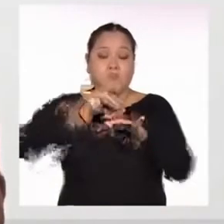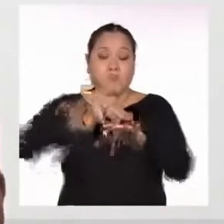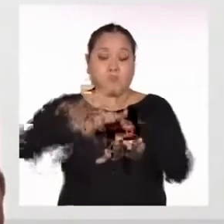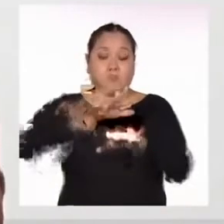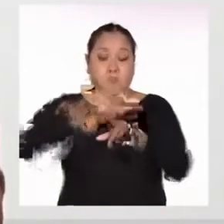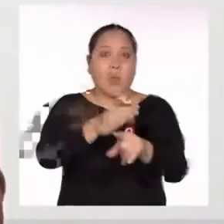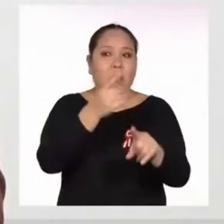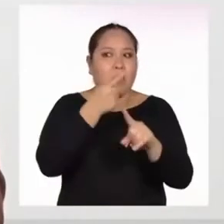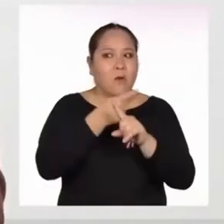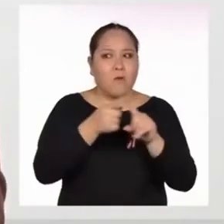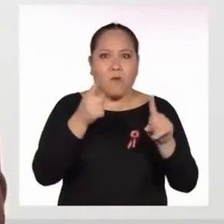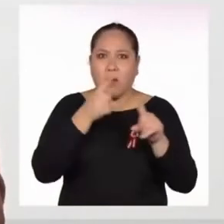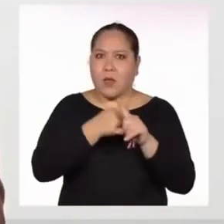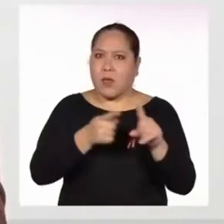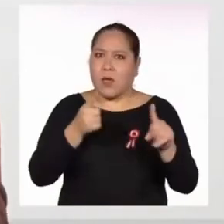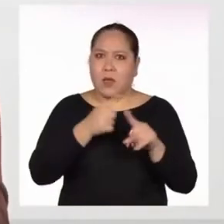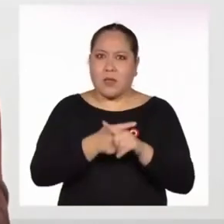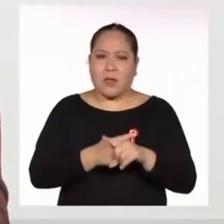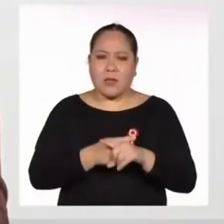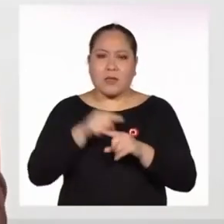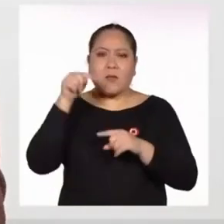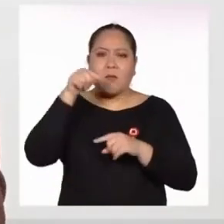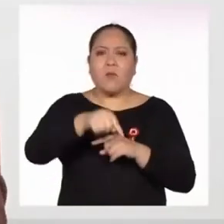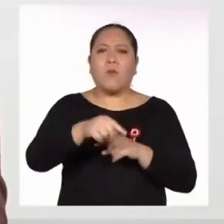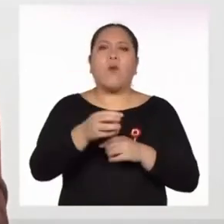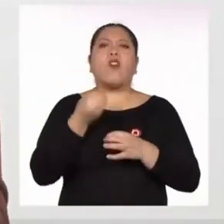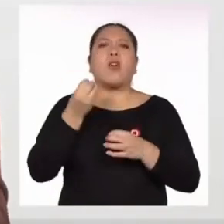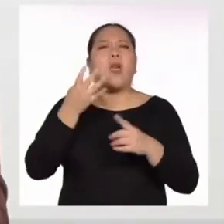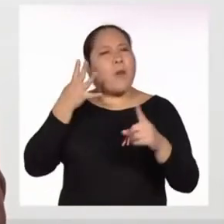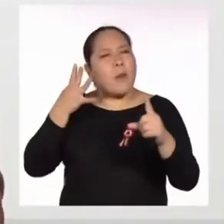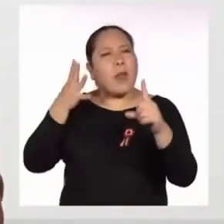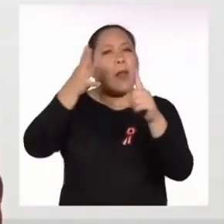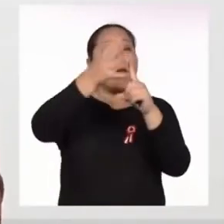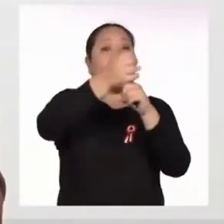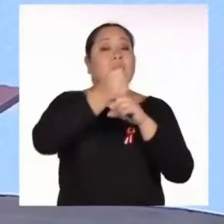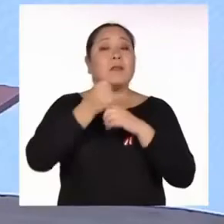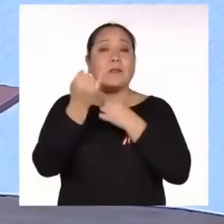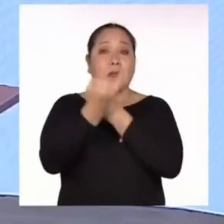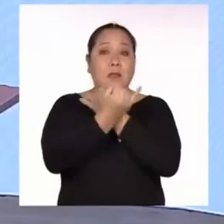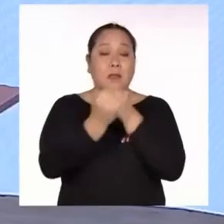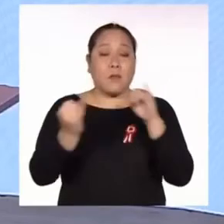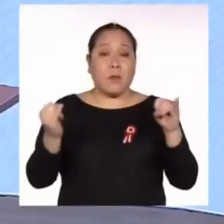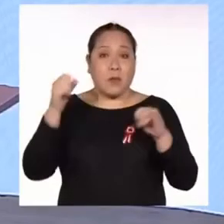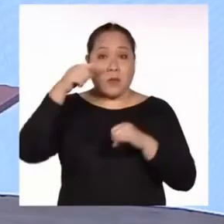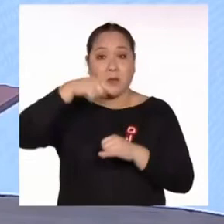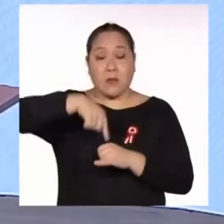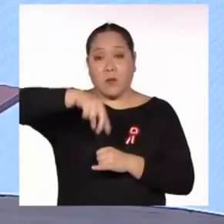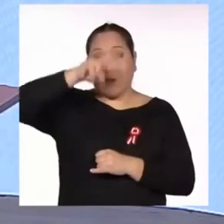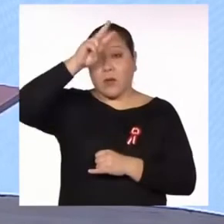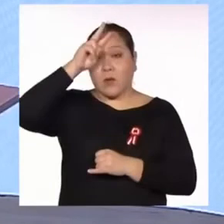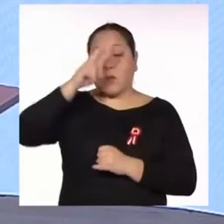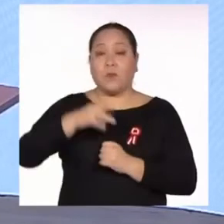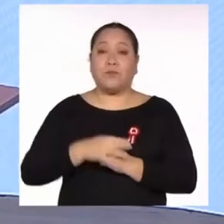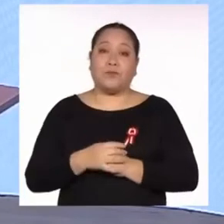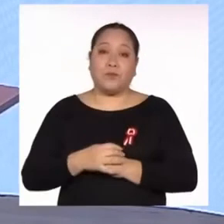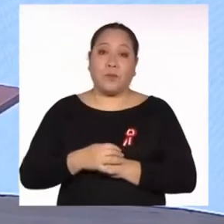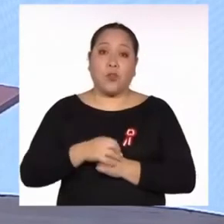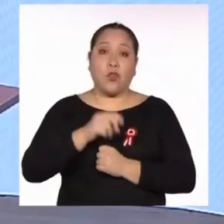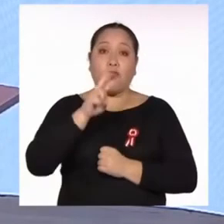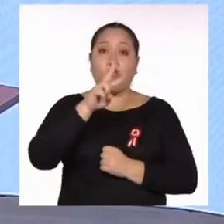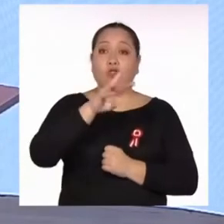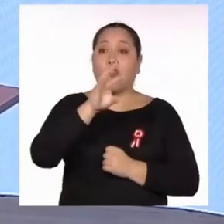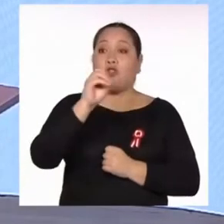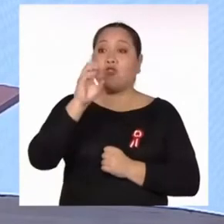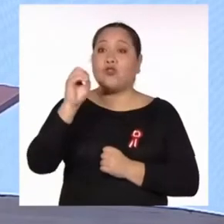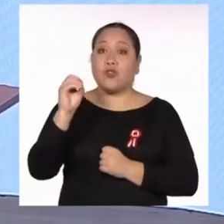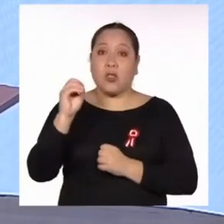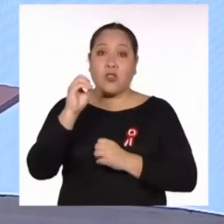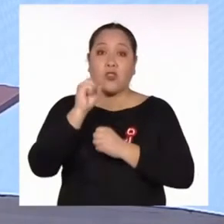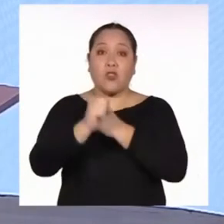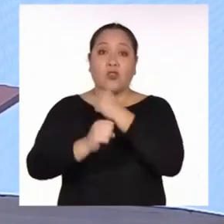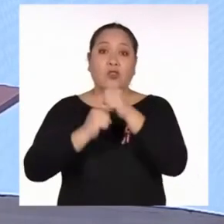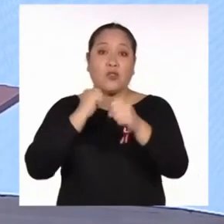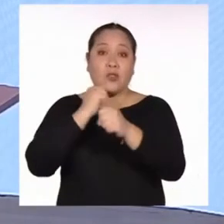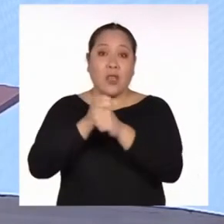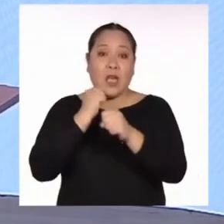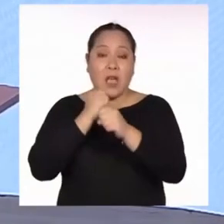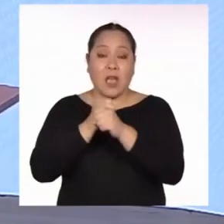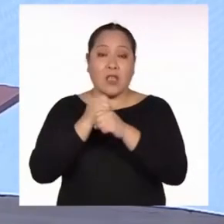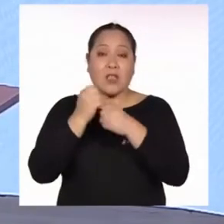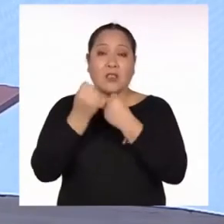diferentes campañas por la independencia del perú 200 años de independencia